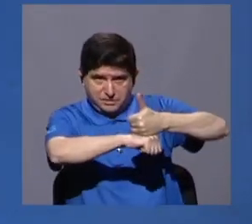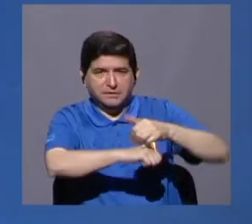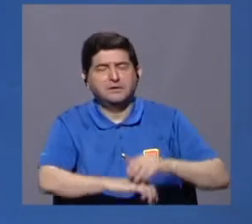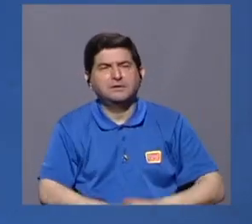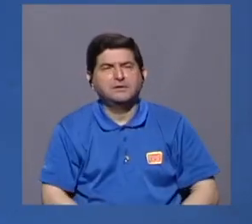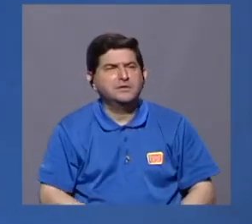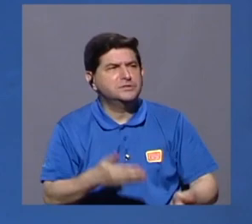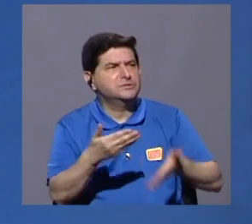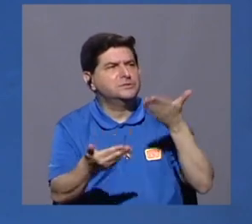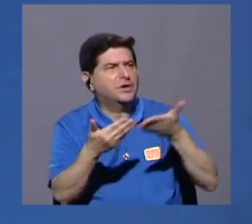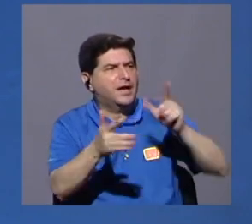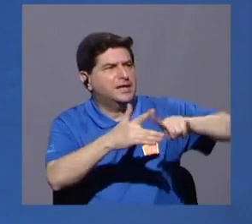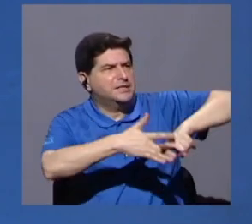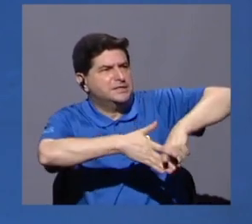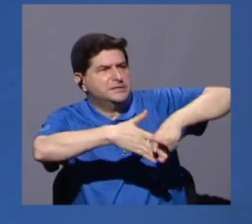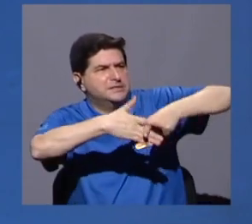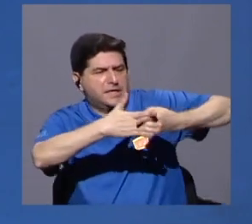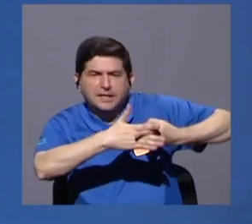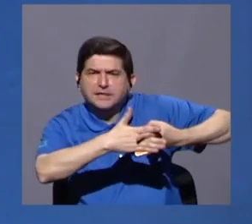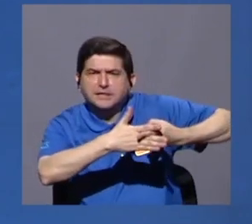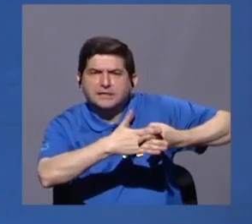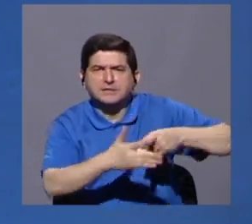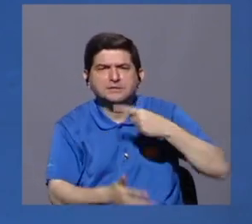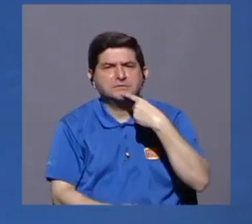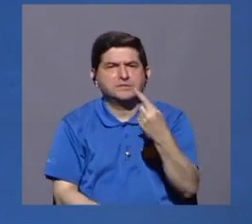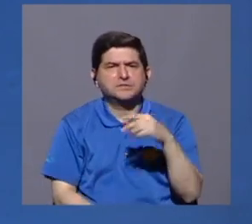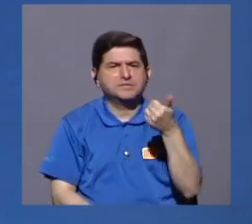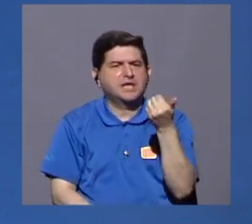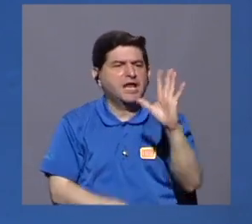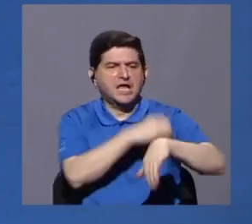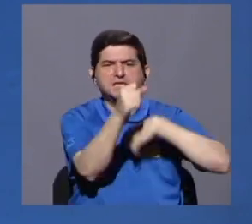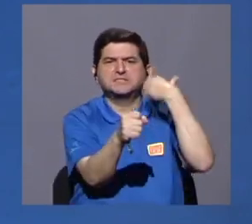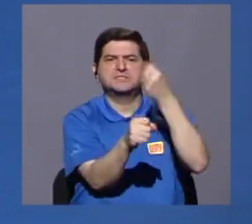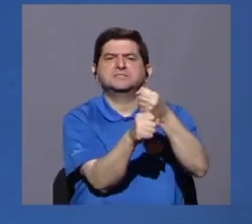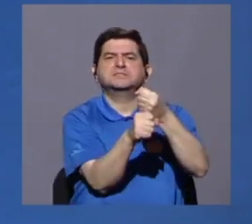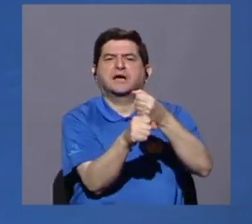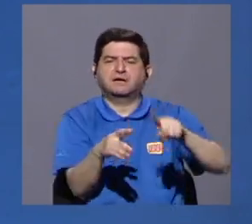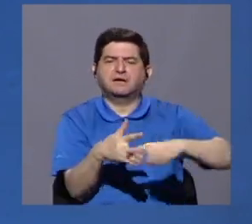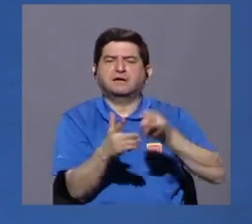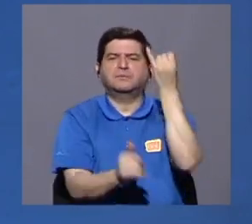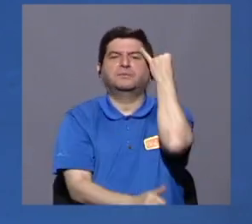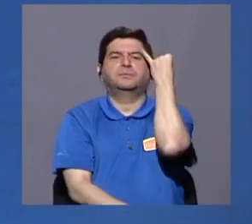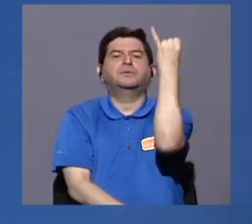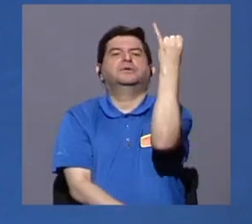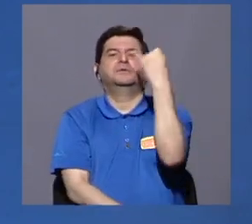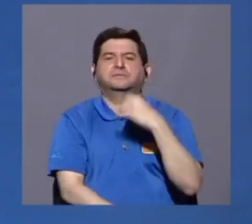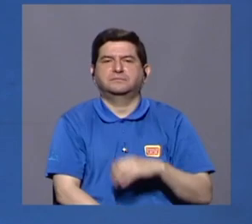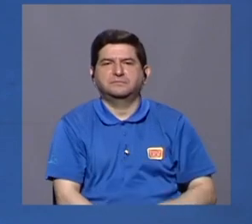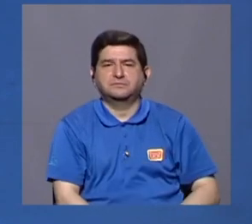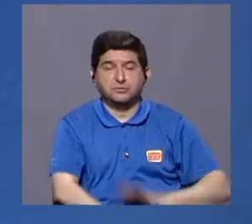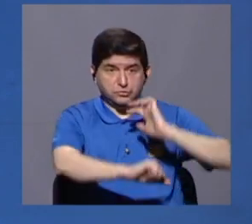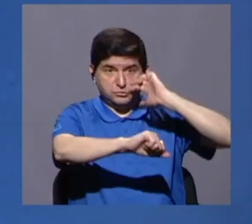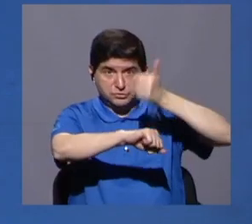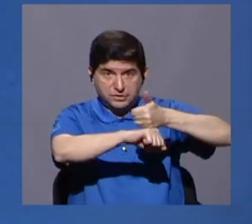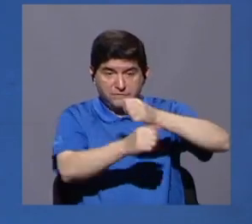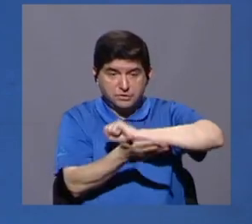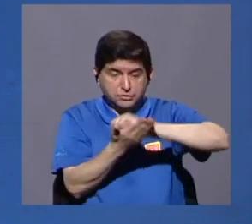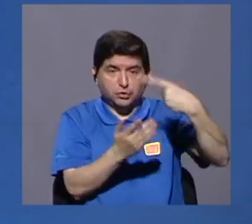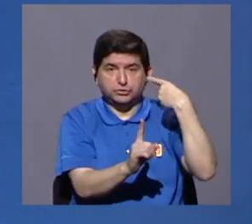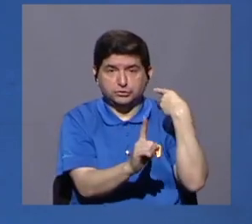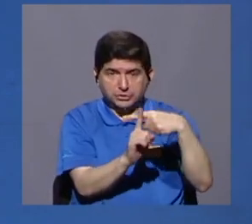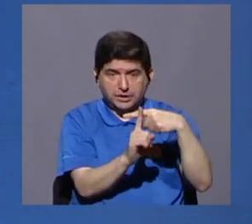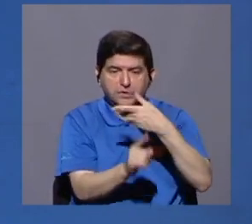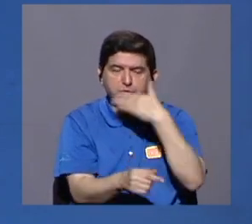casi que el inicio estamos hablando de hace 15 años desde que empezó la idea este se definió santacruz como